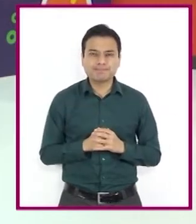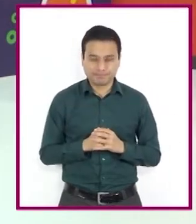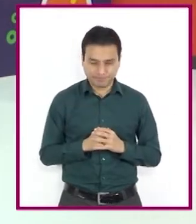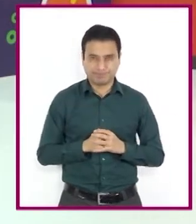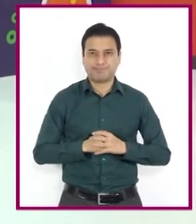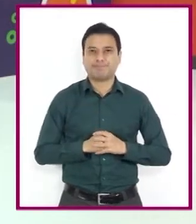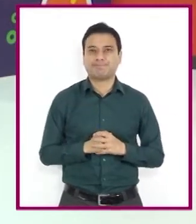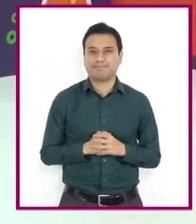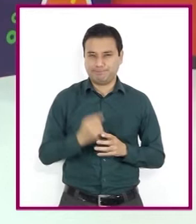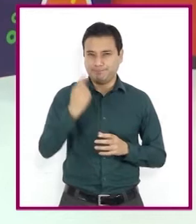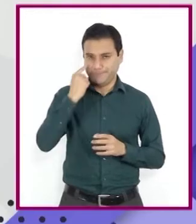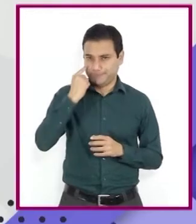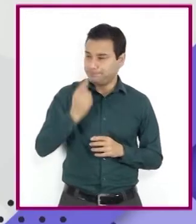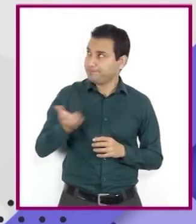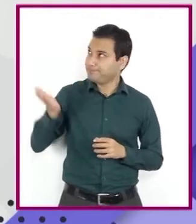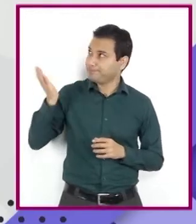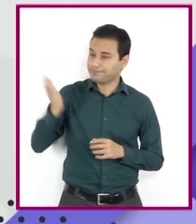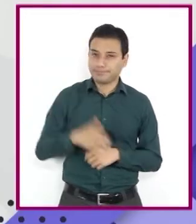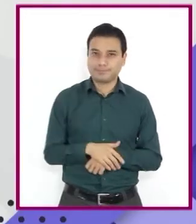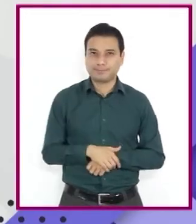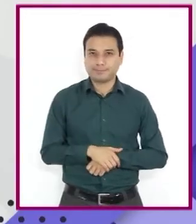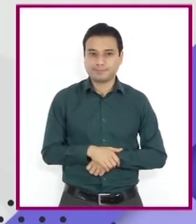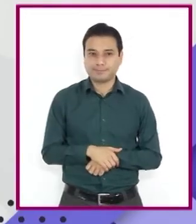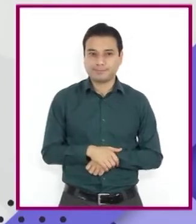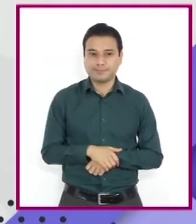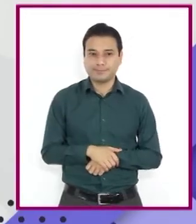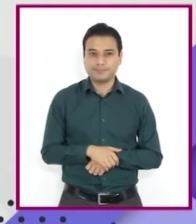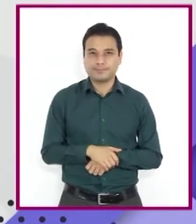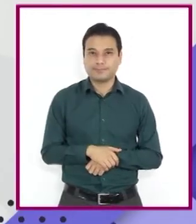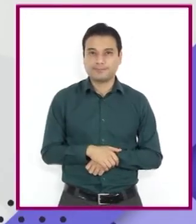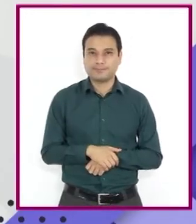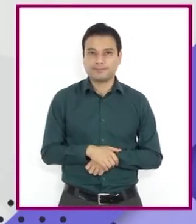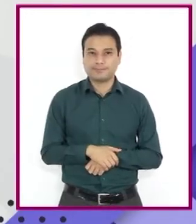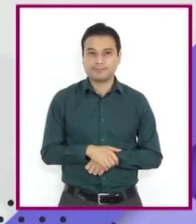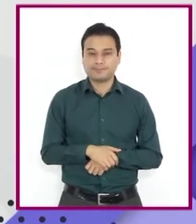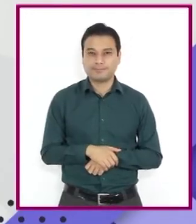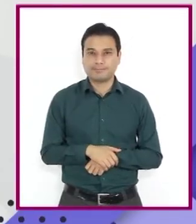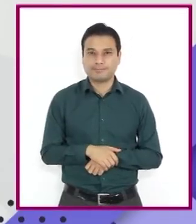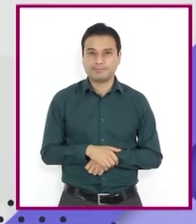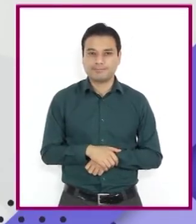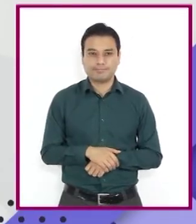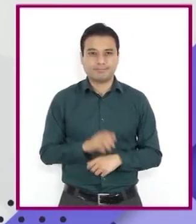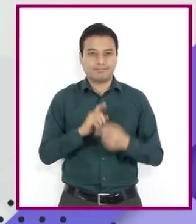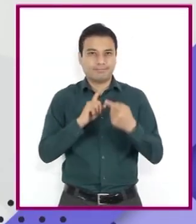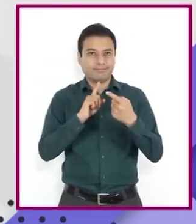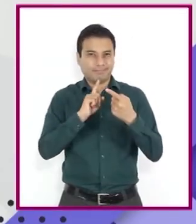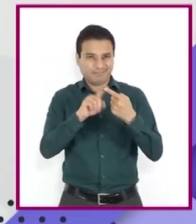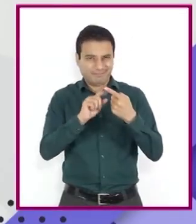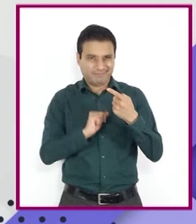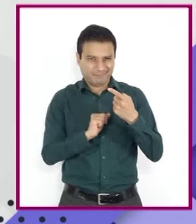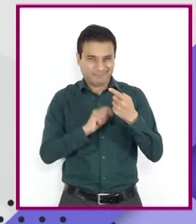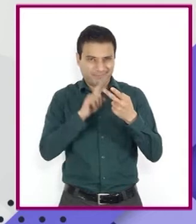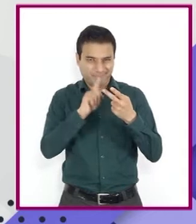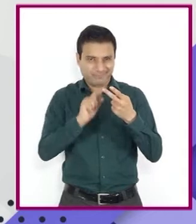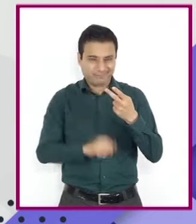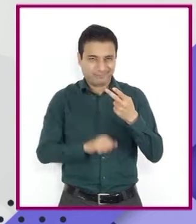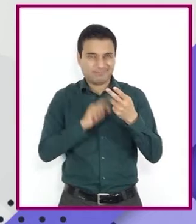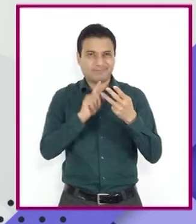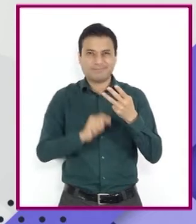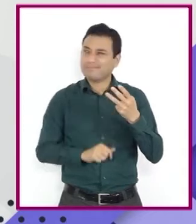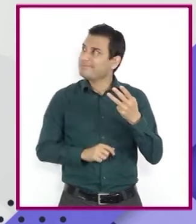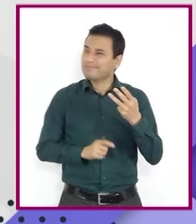son los que aparecen en pantalla: sorbato de potasio, sorbato de sodio